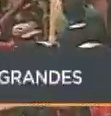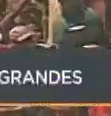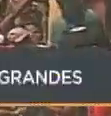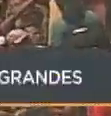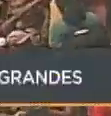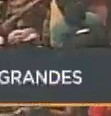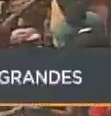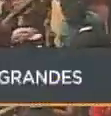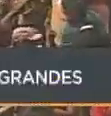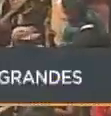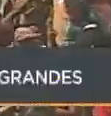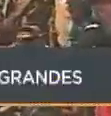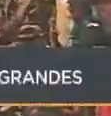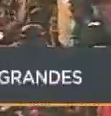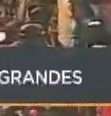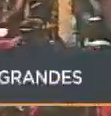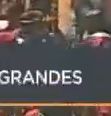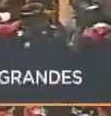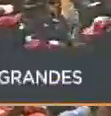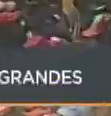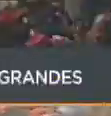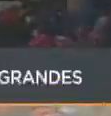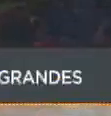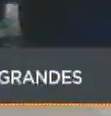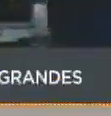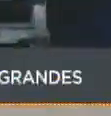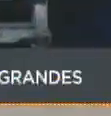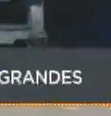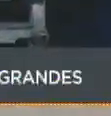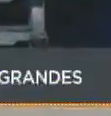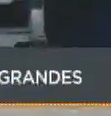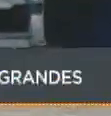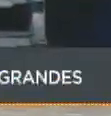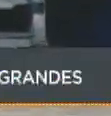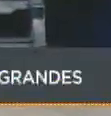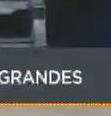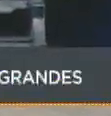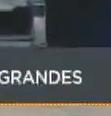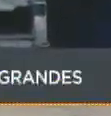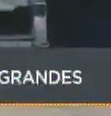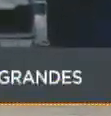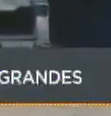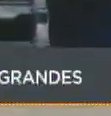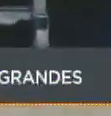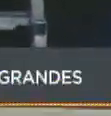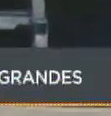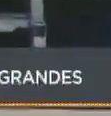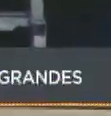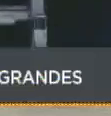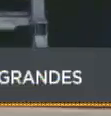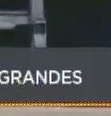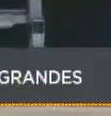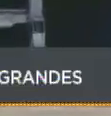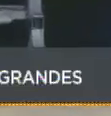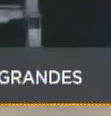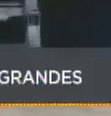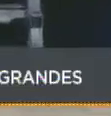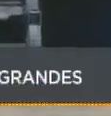Estoy listo y les digo y juro, quiero hacer un juramento